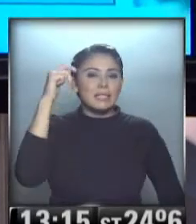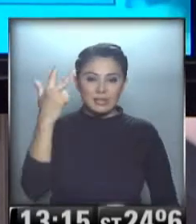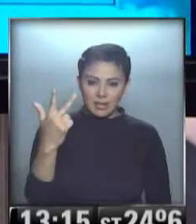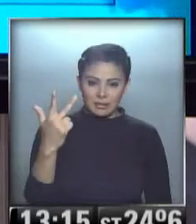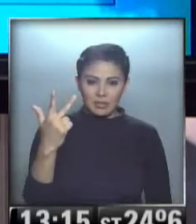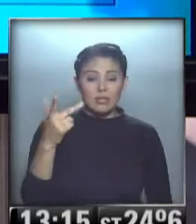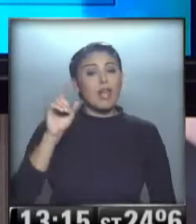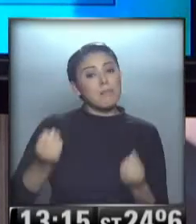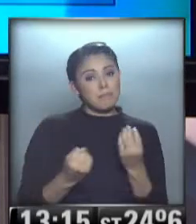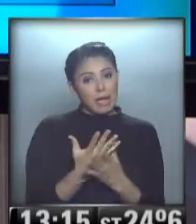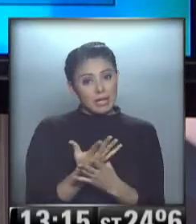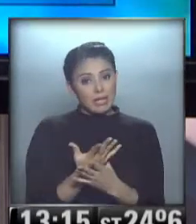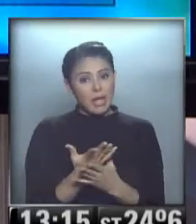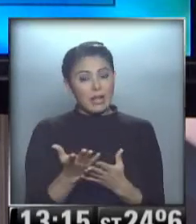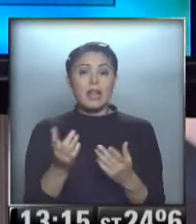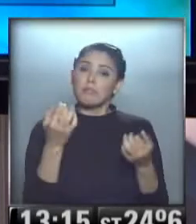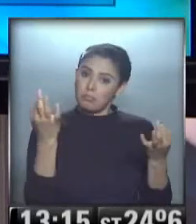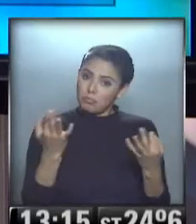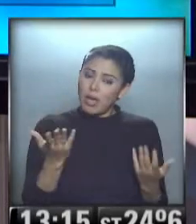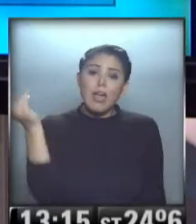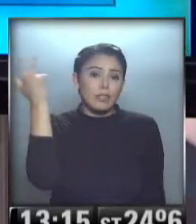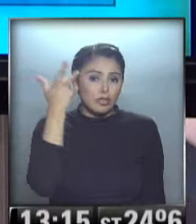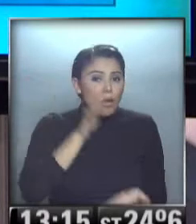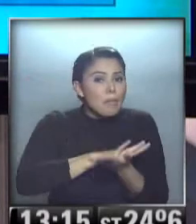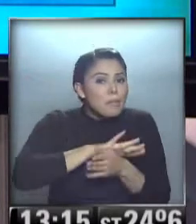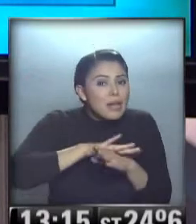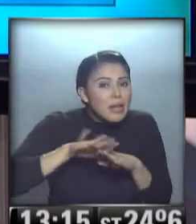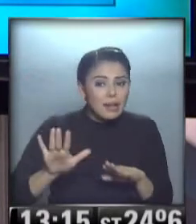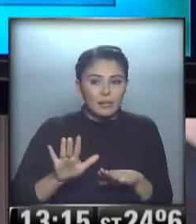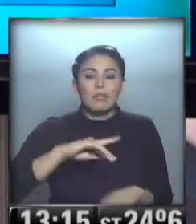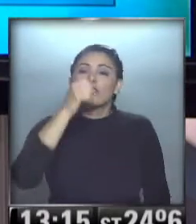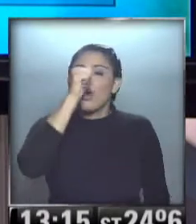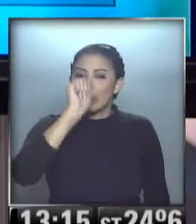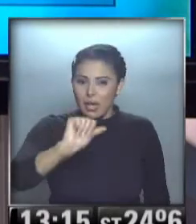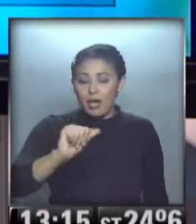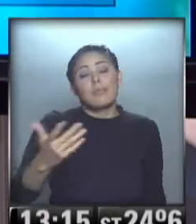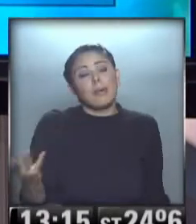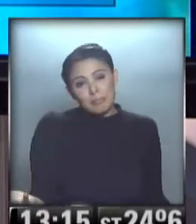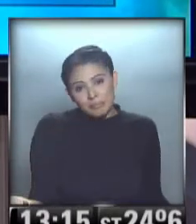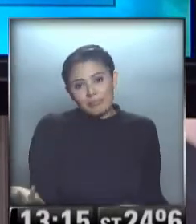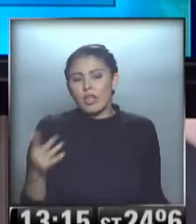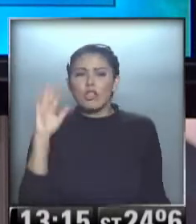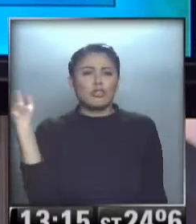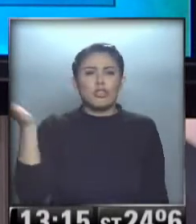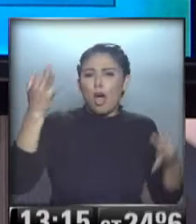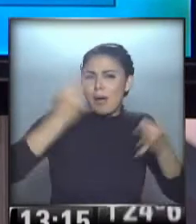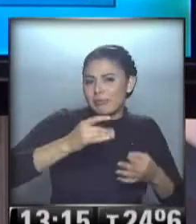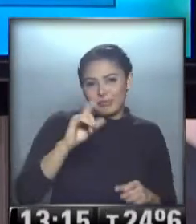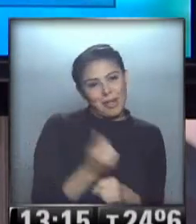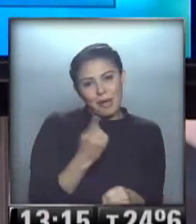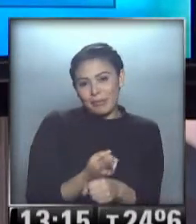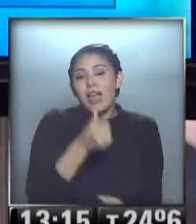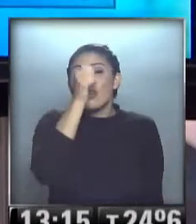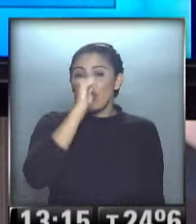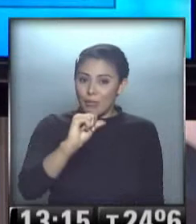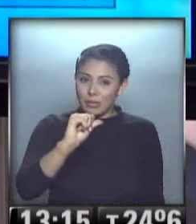33. La mañana tampoco va a estar muy mal, 18 la mínima. Y el domingo, ay, bueno, no podía ser completo. El